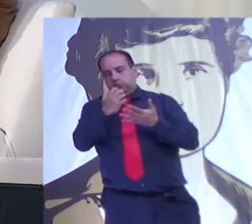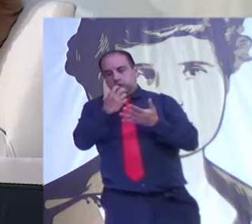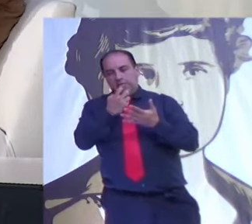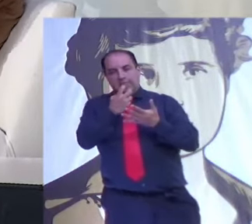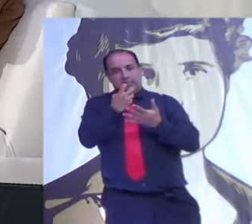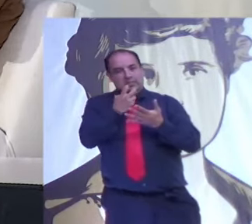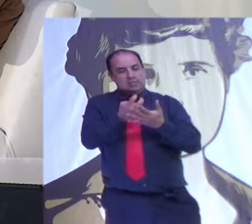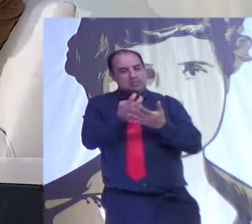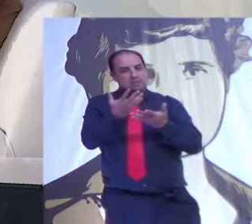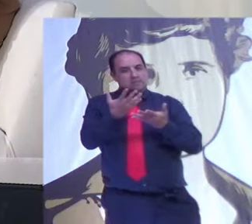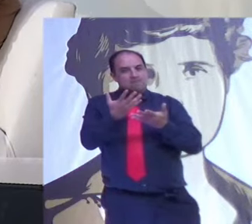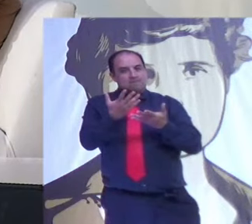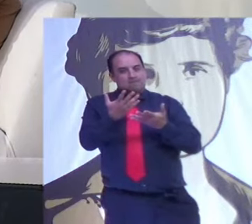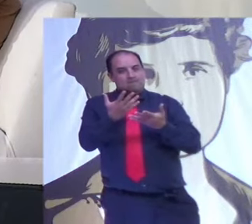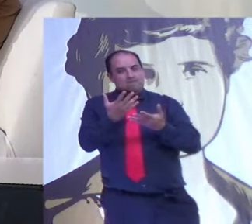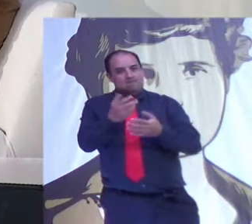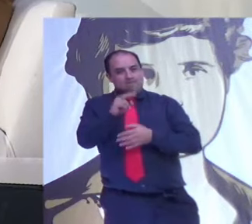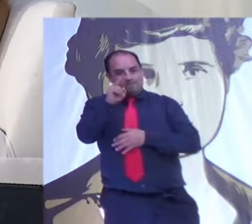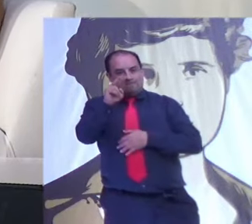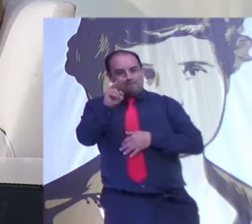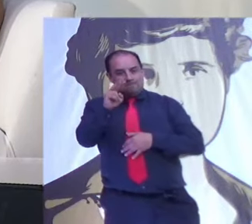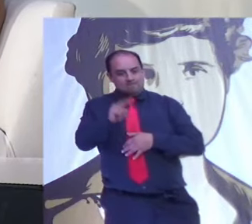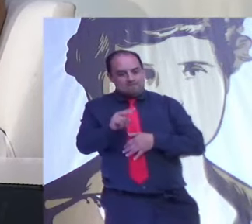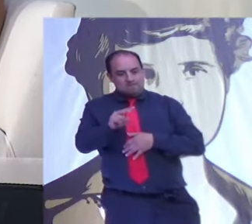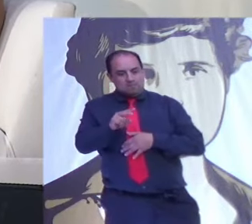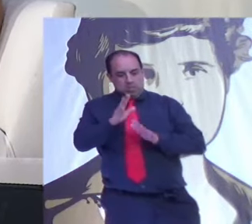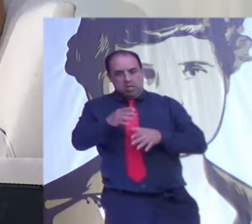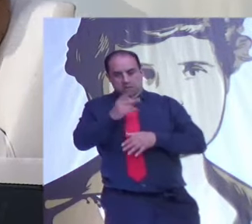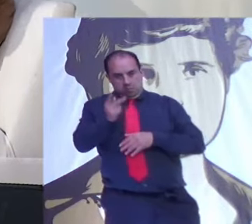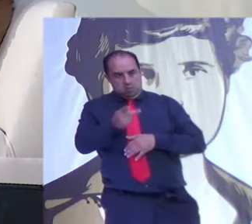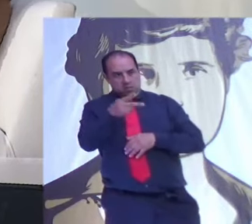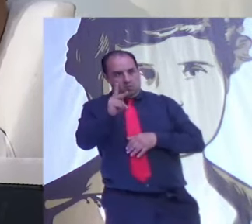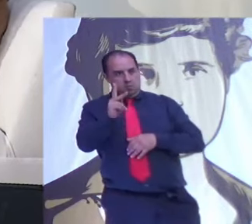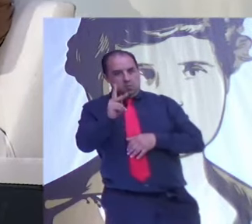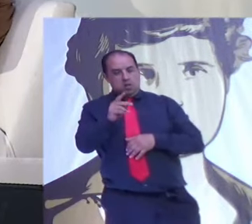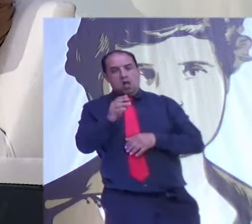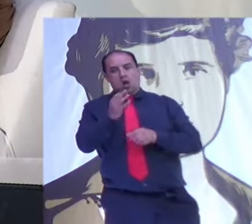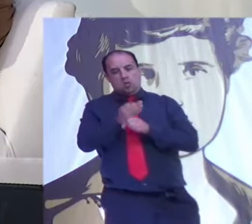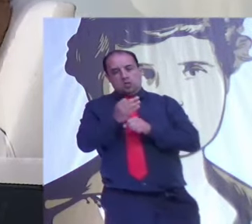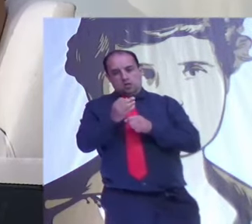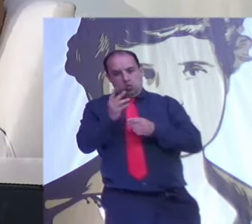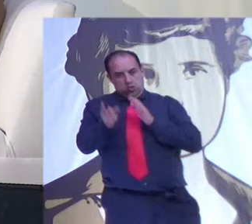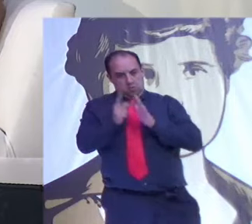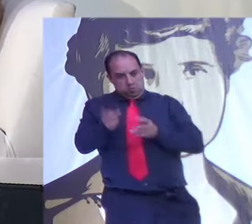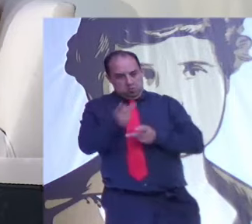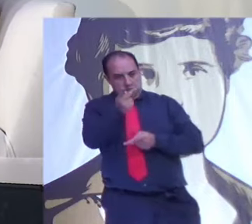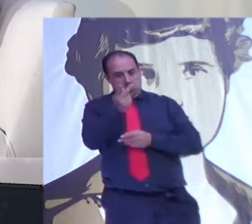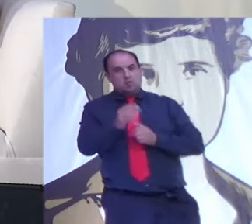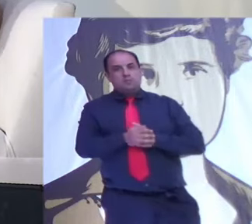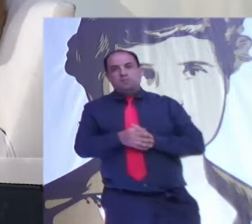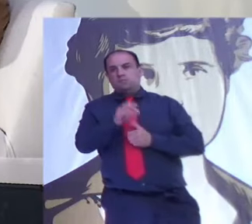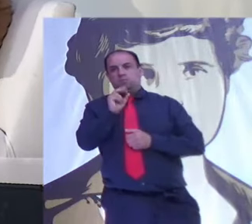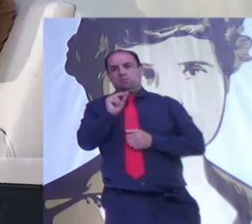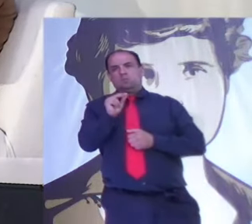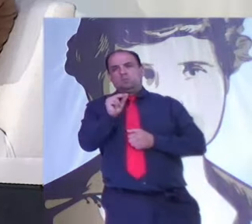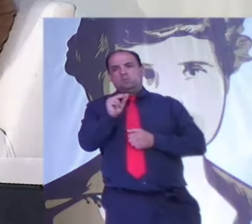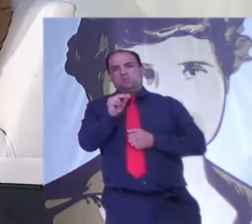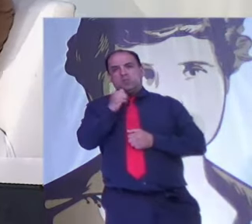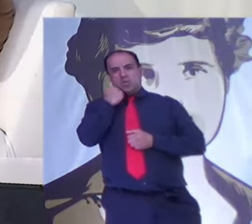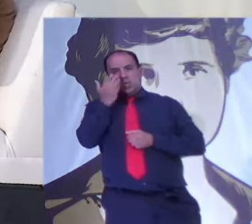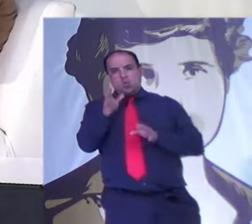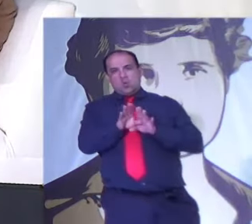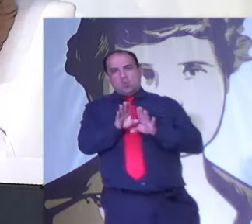en el que dije que realmente, que ya te lo pregunté, pero bueno, tenemos unos minutos, te lo vuelvo a preguntar, no por tratarme de meter